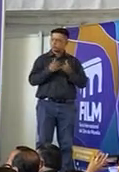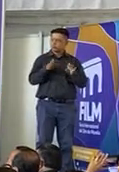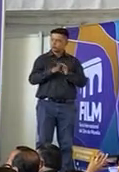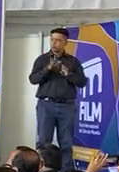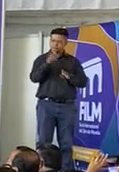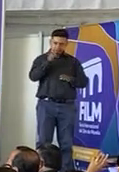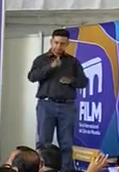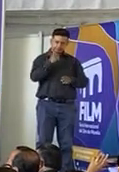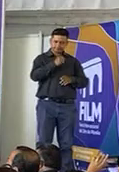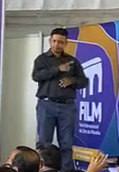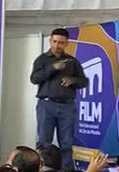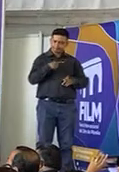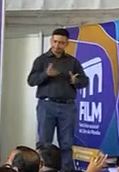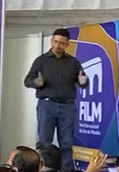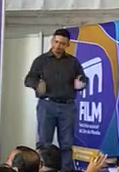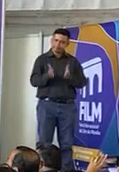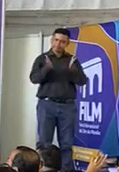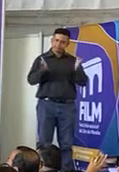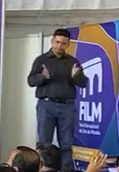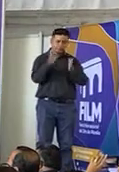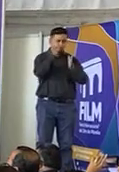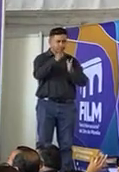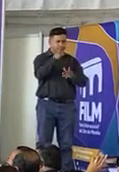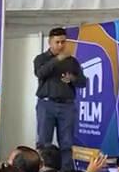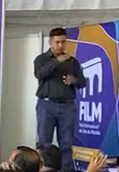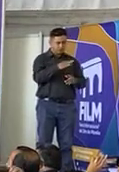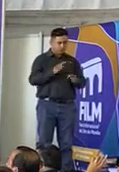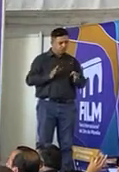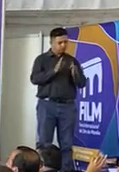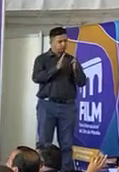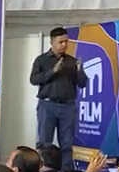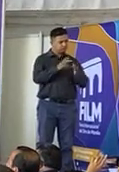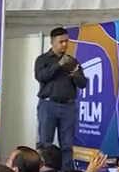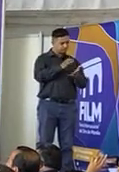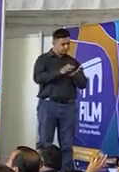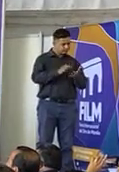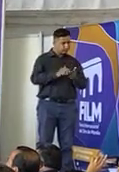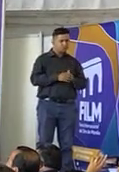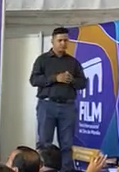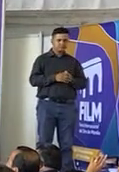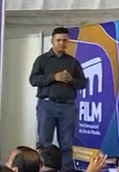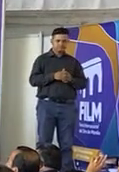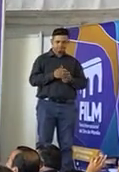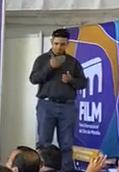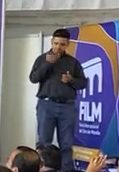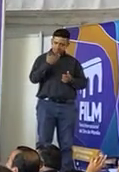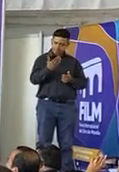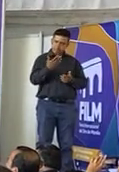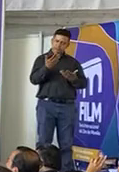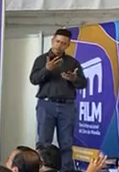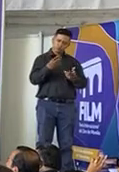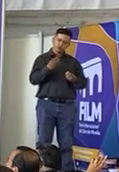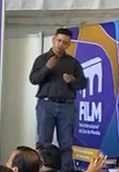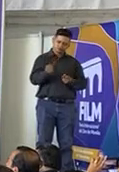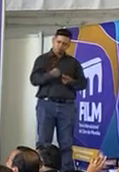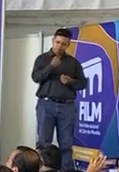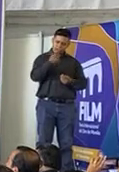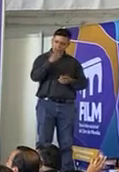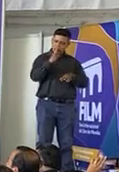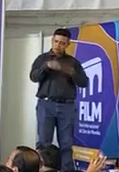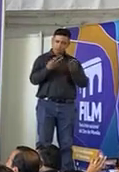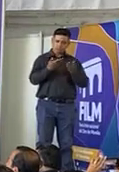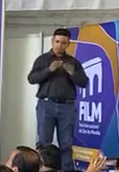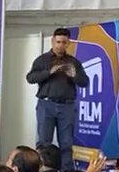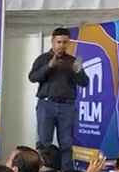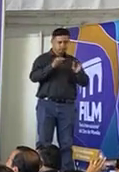gran promotor y entusiasta para que nos acerque a la lectura. Enhorabuena y mucho éxito a todas las